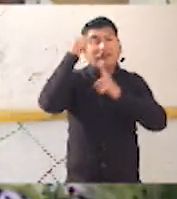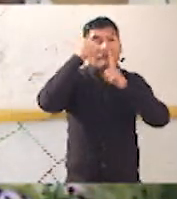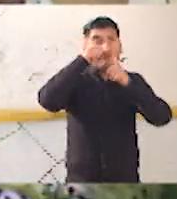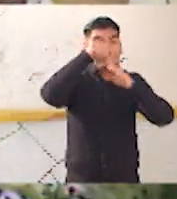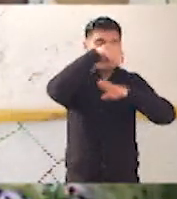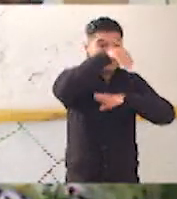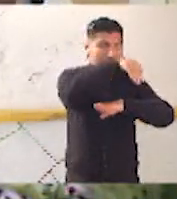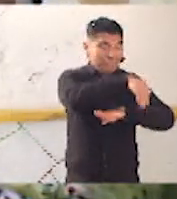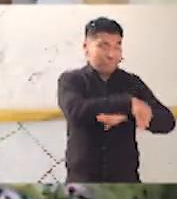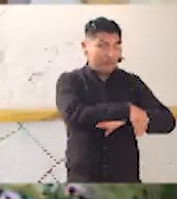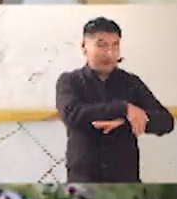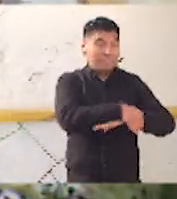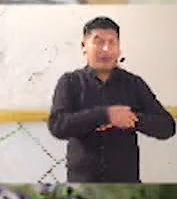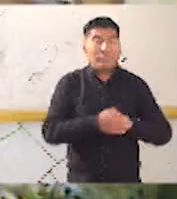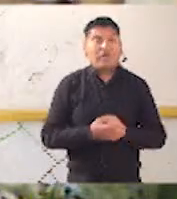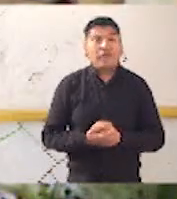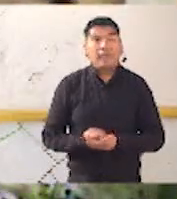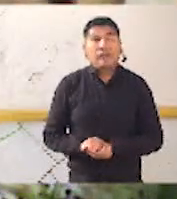ocaso.